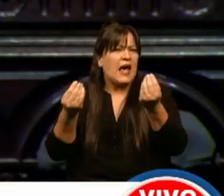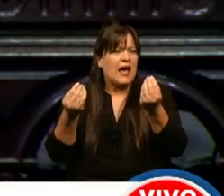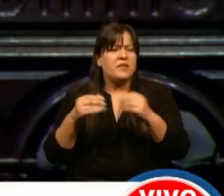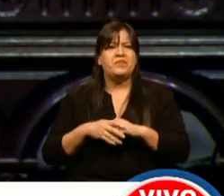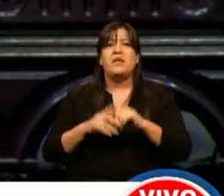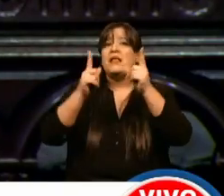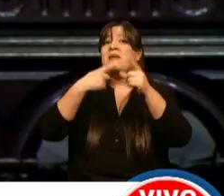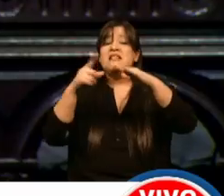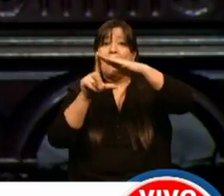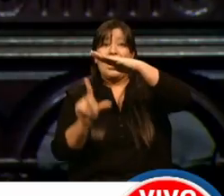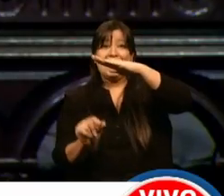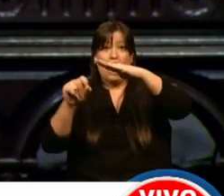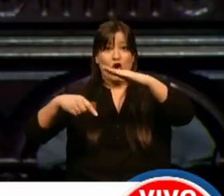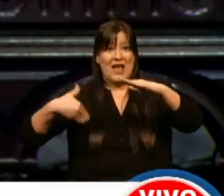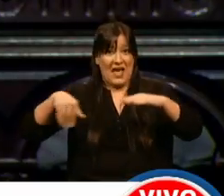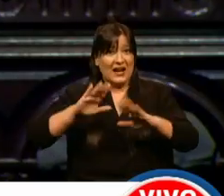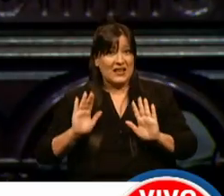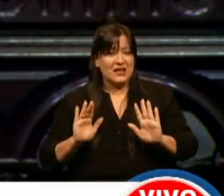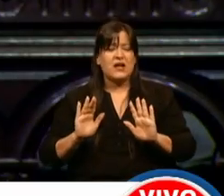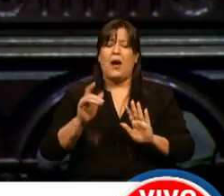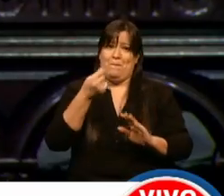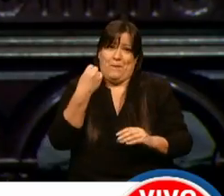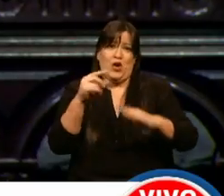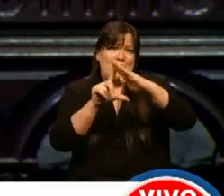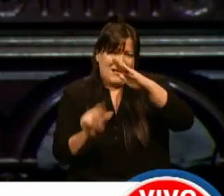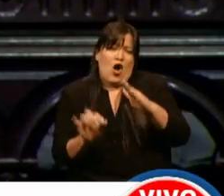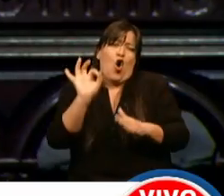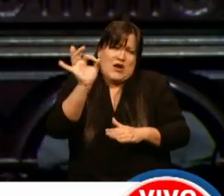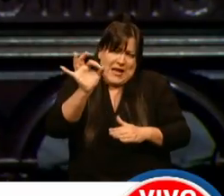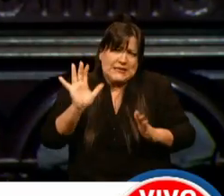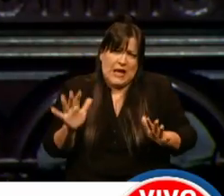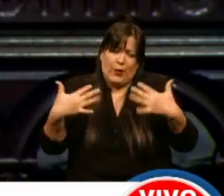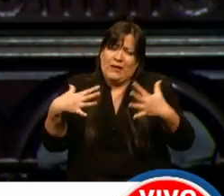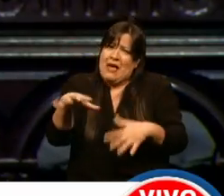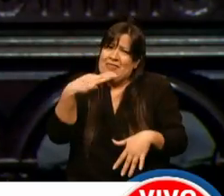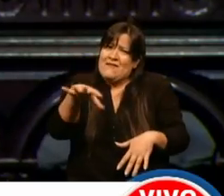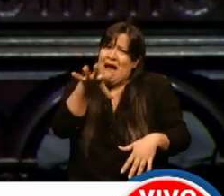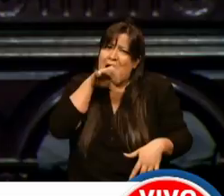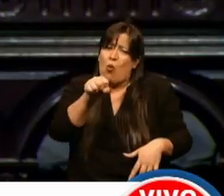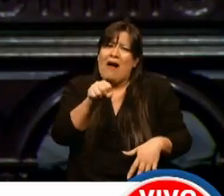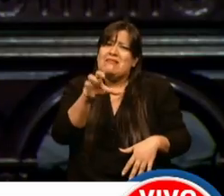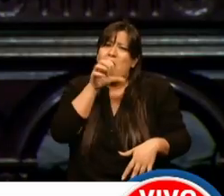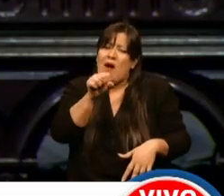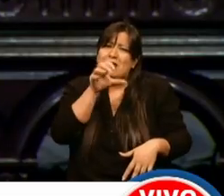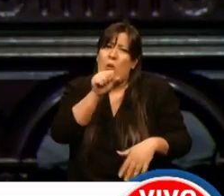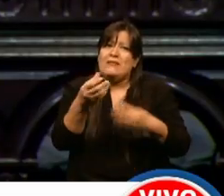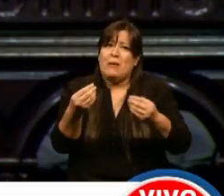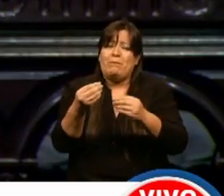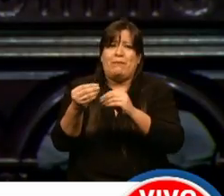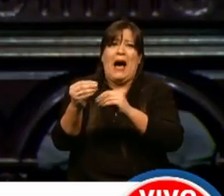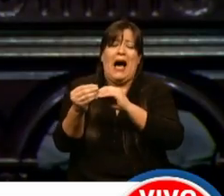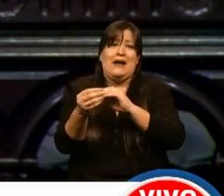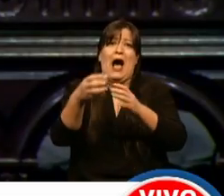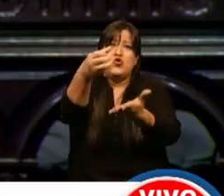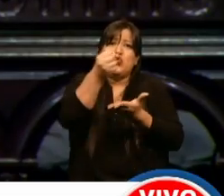que la patagonia argentina porque la patagonia sabe muy bien que tuvo que resistir la investiga para mantener el subsidio haga